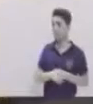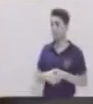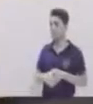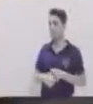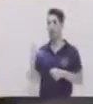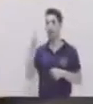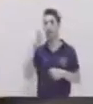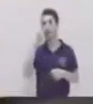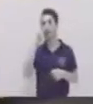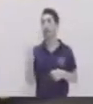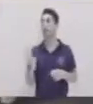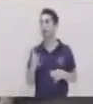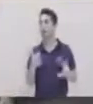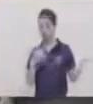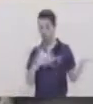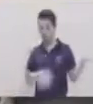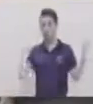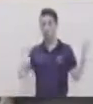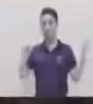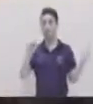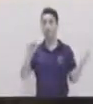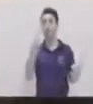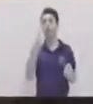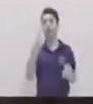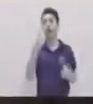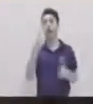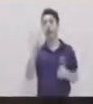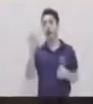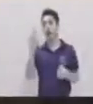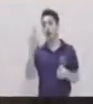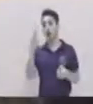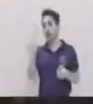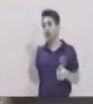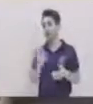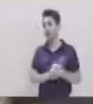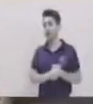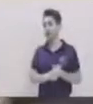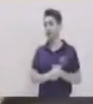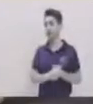amarillo representa el primer acorde.